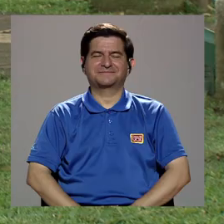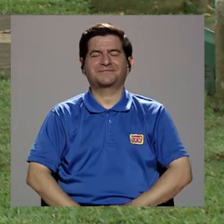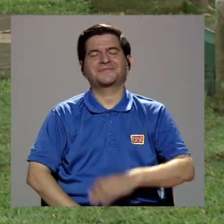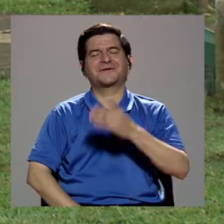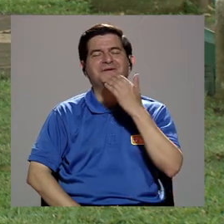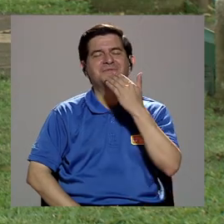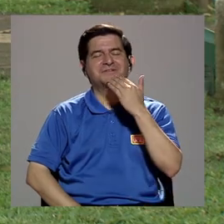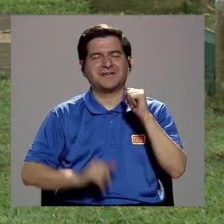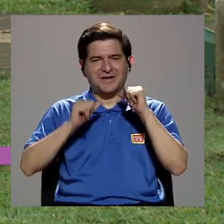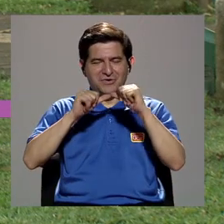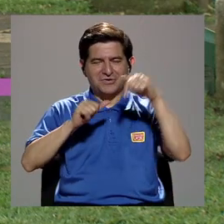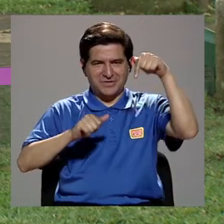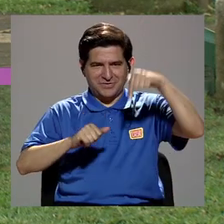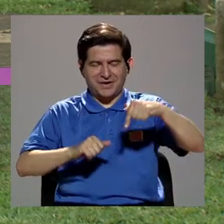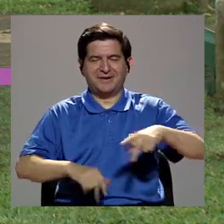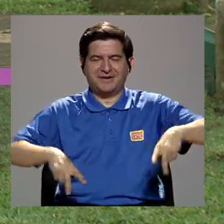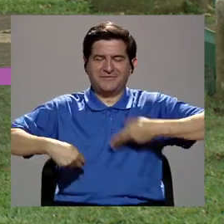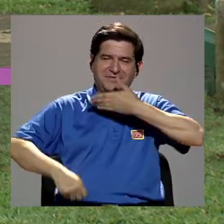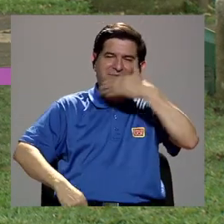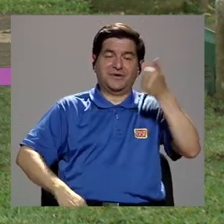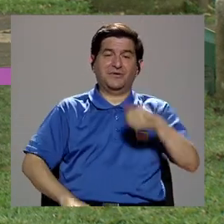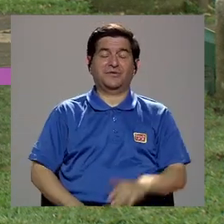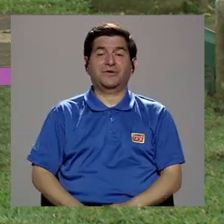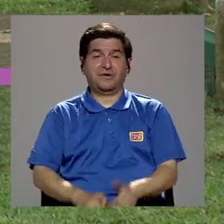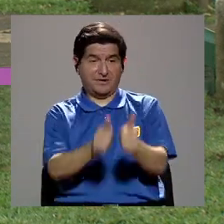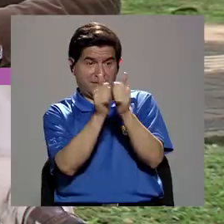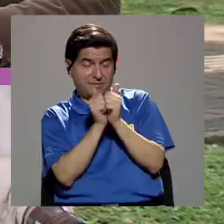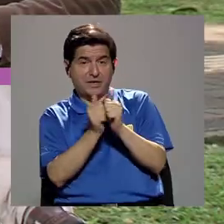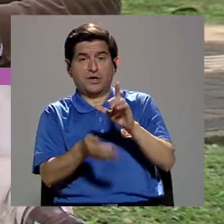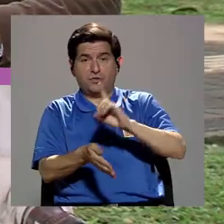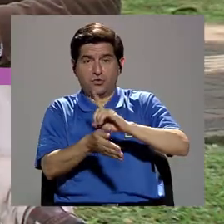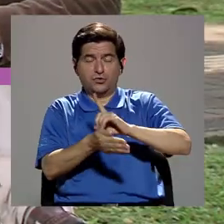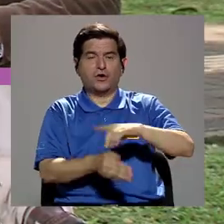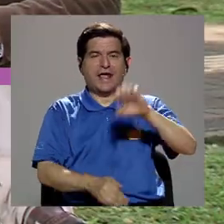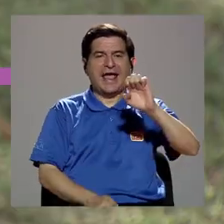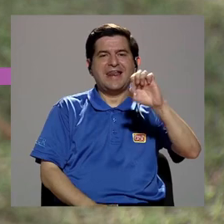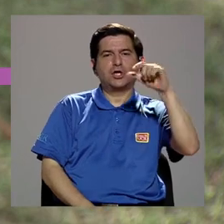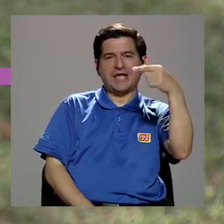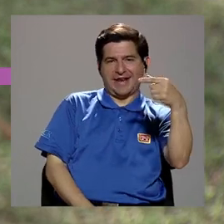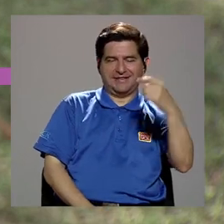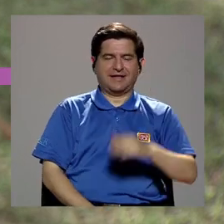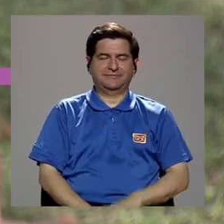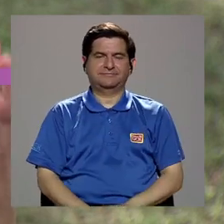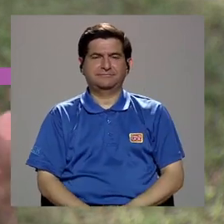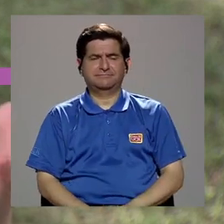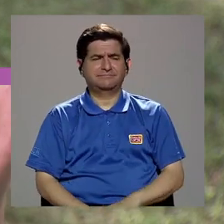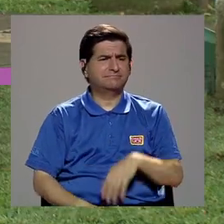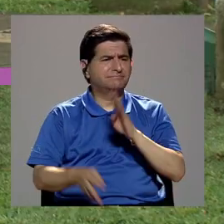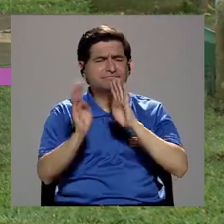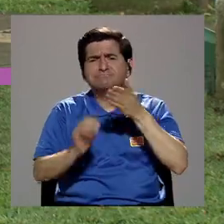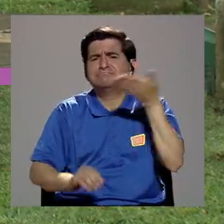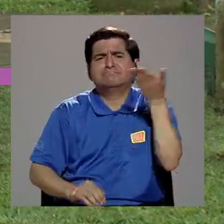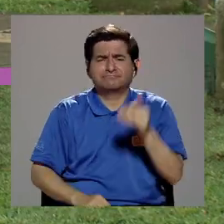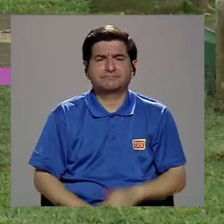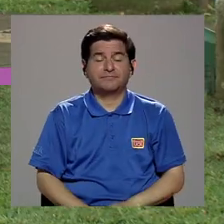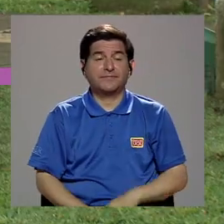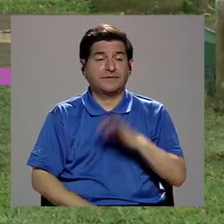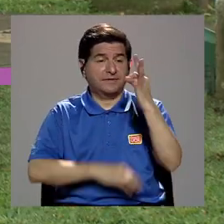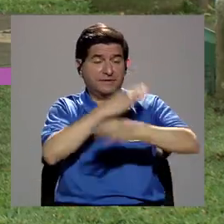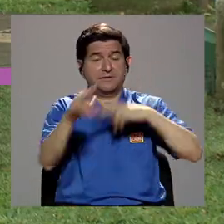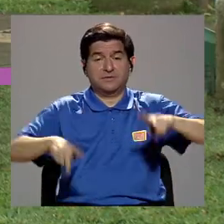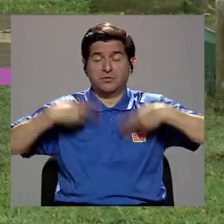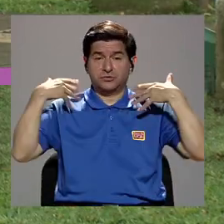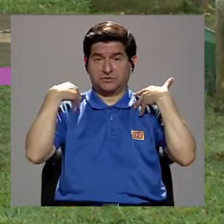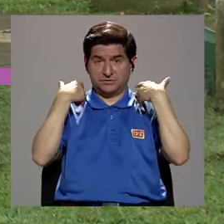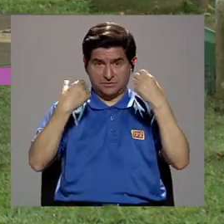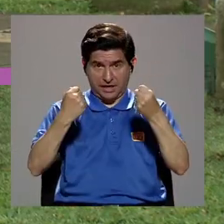Gracias por continuar con nosotros en Vivir Mejor. Estamos en compañía del Dr. Elliot Carita y estamos conversando acerca de estilos de vida